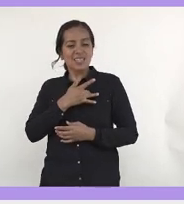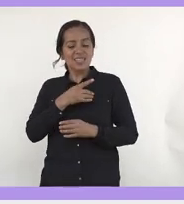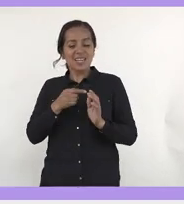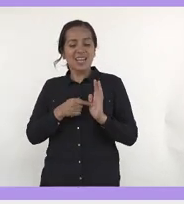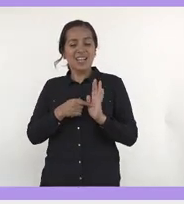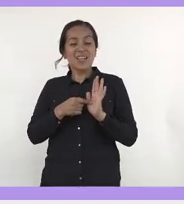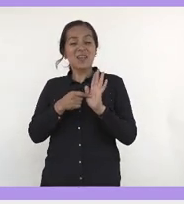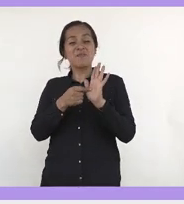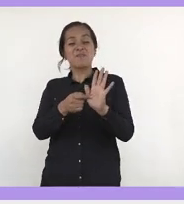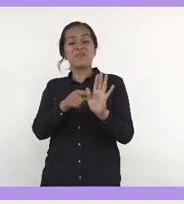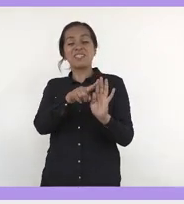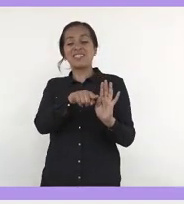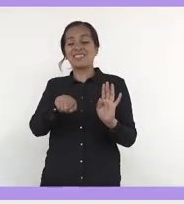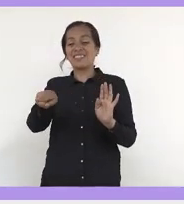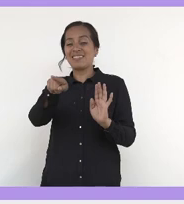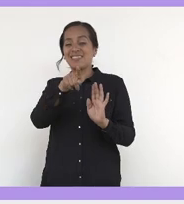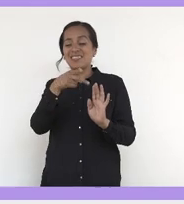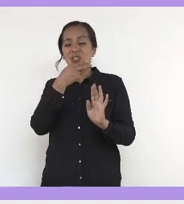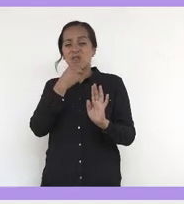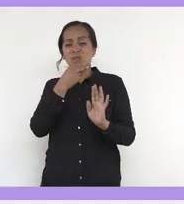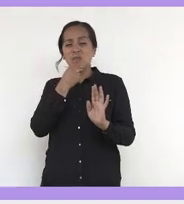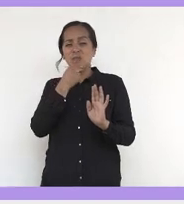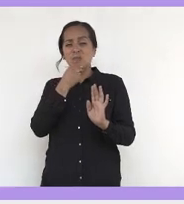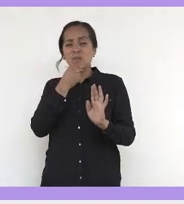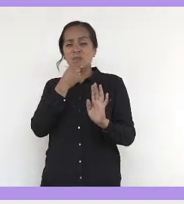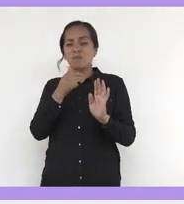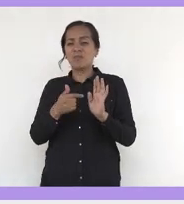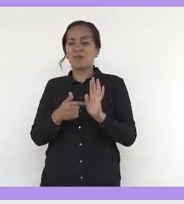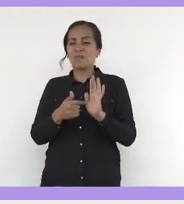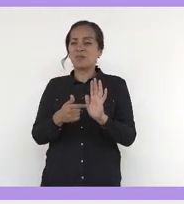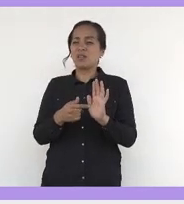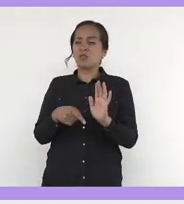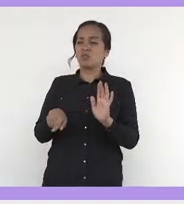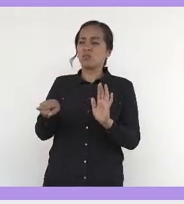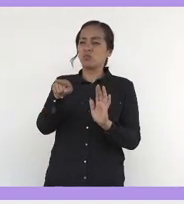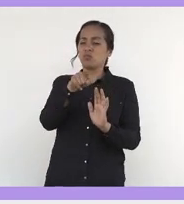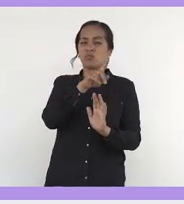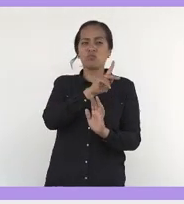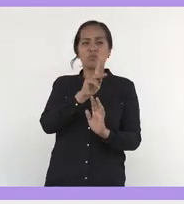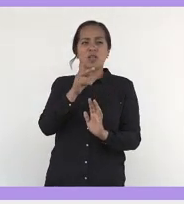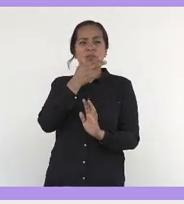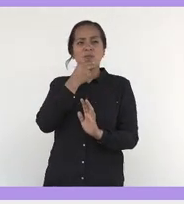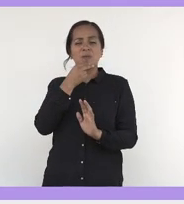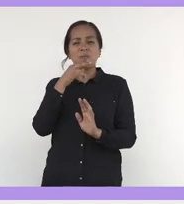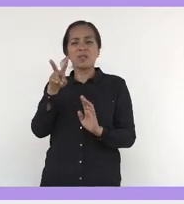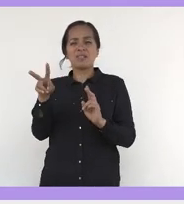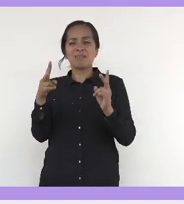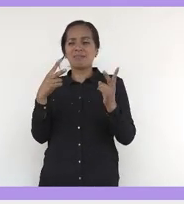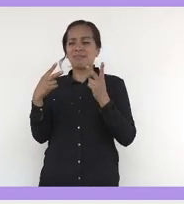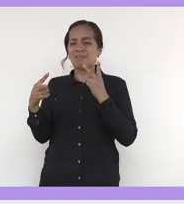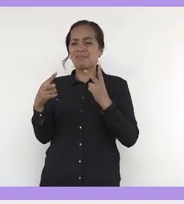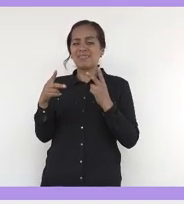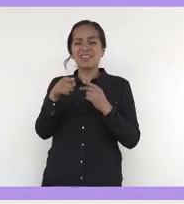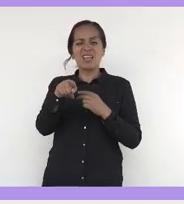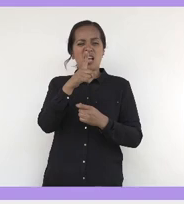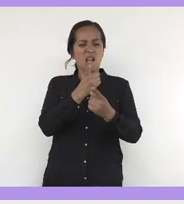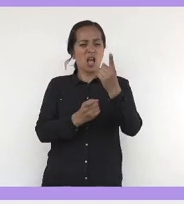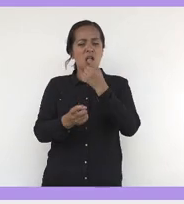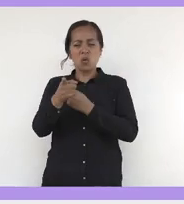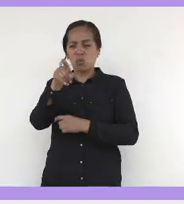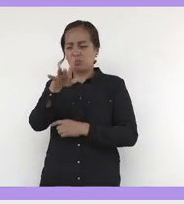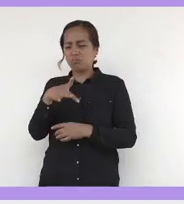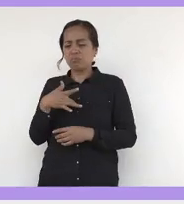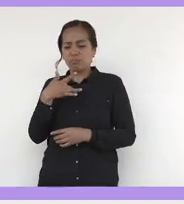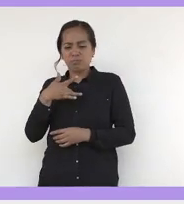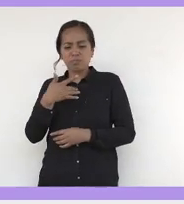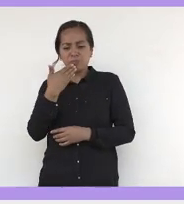que justo habla como del tema del machismo y tal Y de repente presentarla y ver así puros hombres y Y ves A veces la buena intención incluso de querer